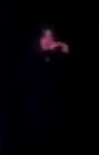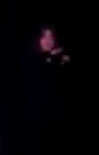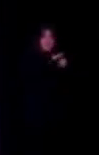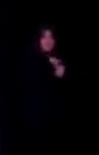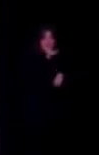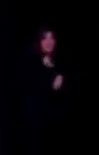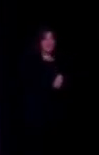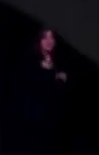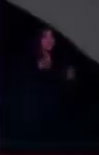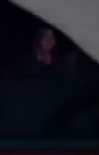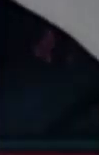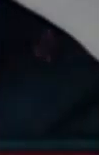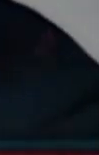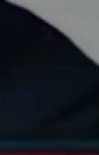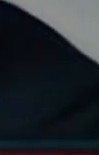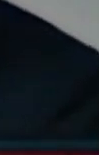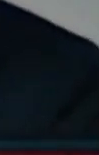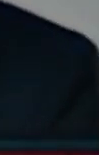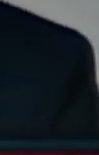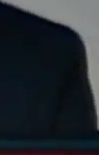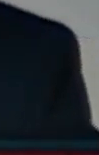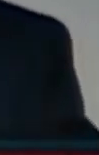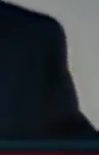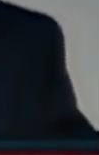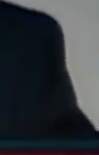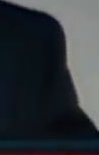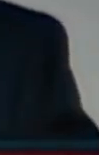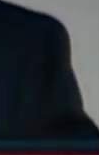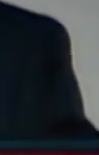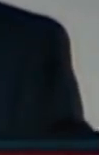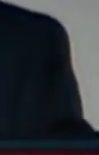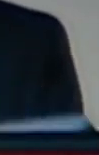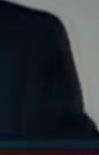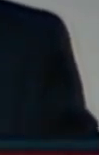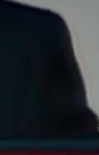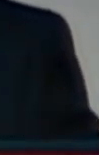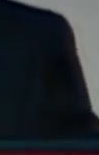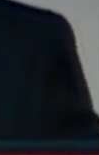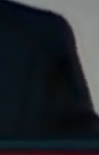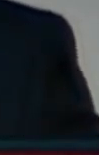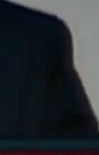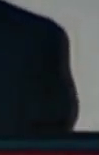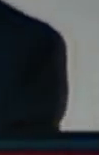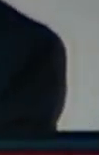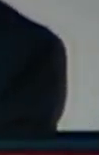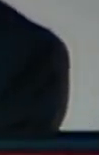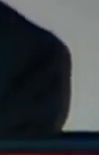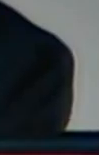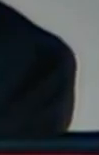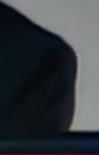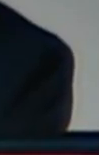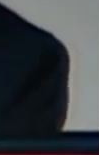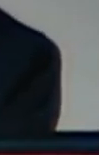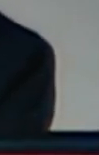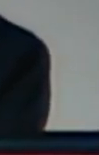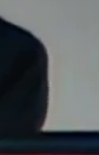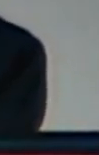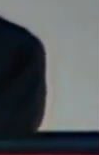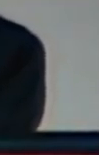que todos los que estén implicados generen realmente compromisos éticos, responsables, importantes desde la